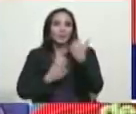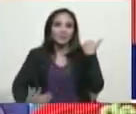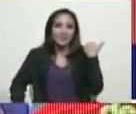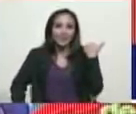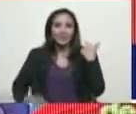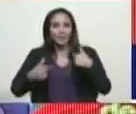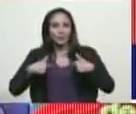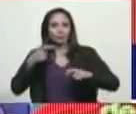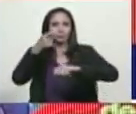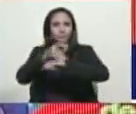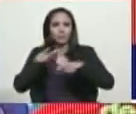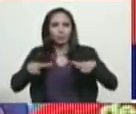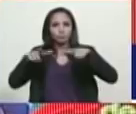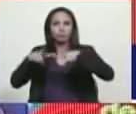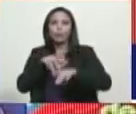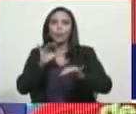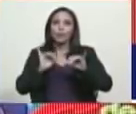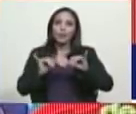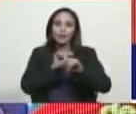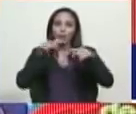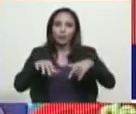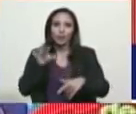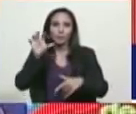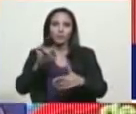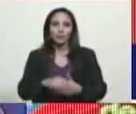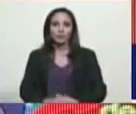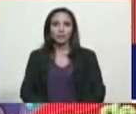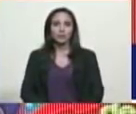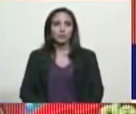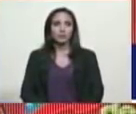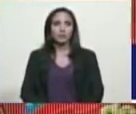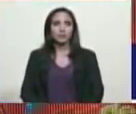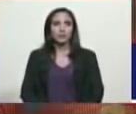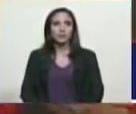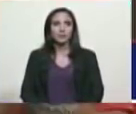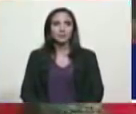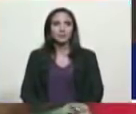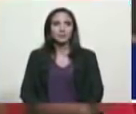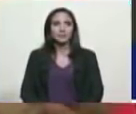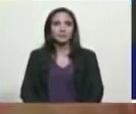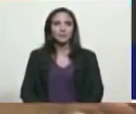entregando tu título de ingeniero de la República, muchacho.